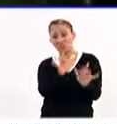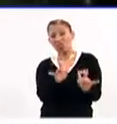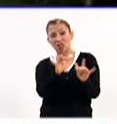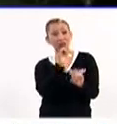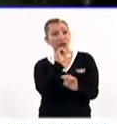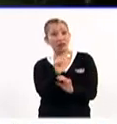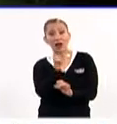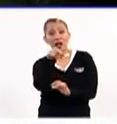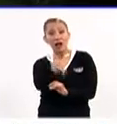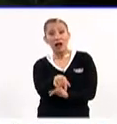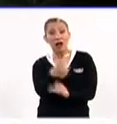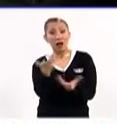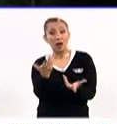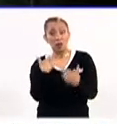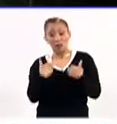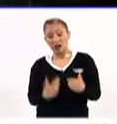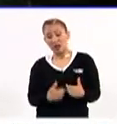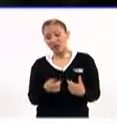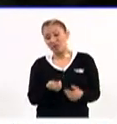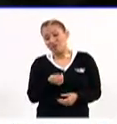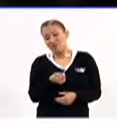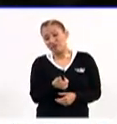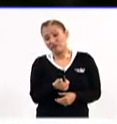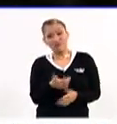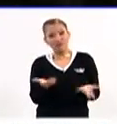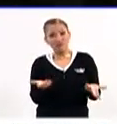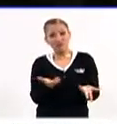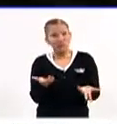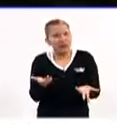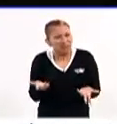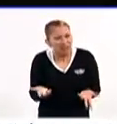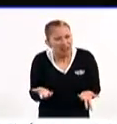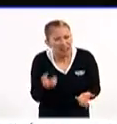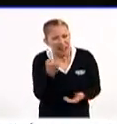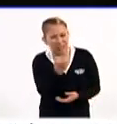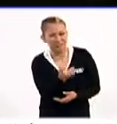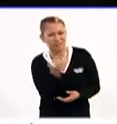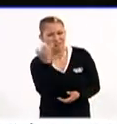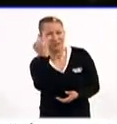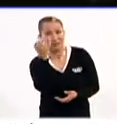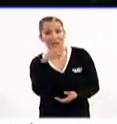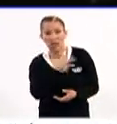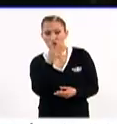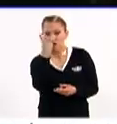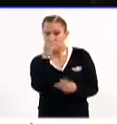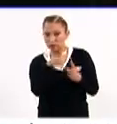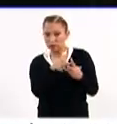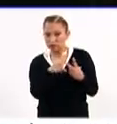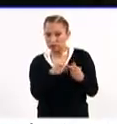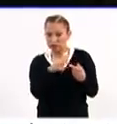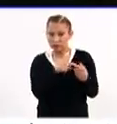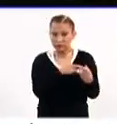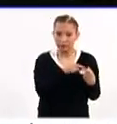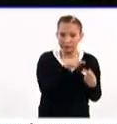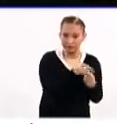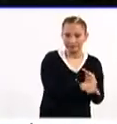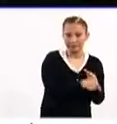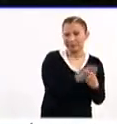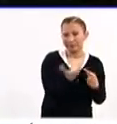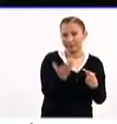compasión, niega su humanidad para cualquier propósito. Y creo que detrás de eso hay 2 elementos. Hay por un lado